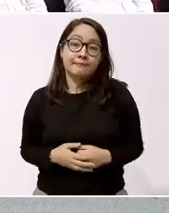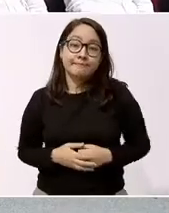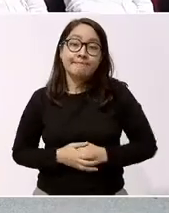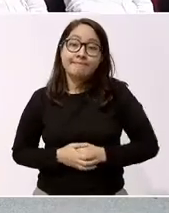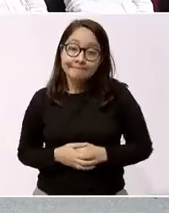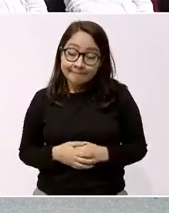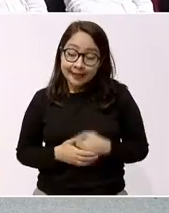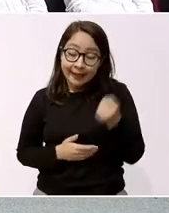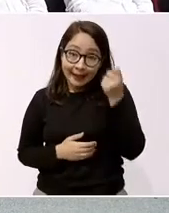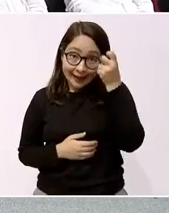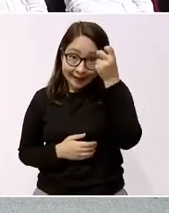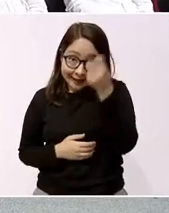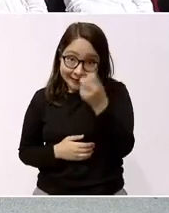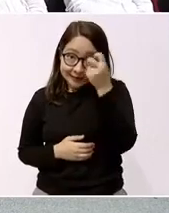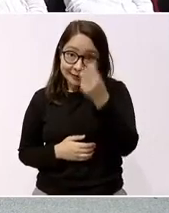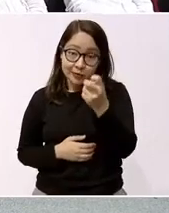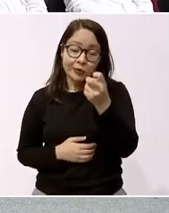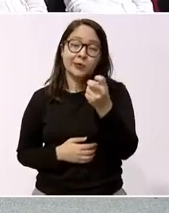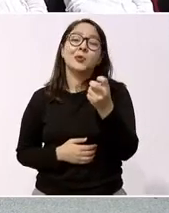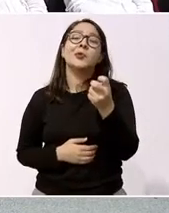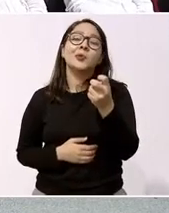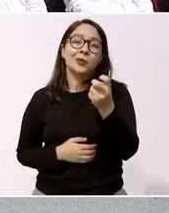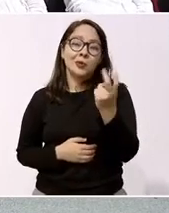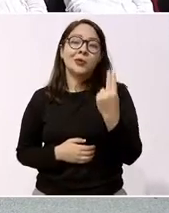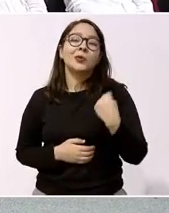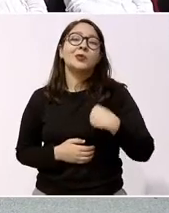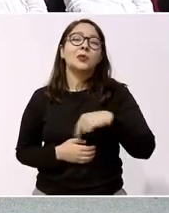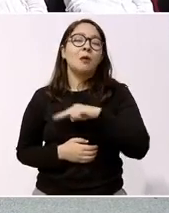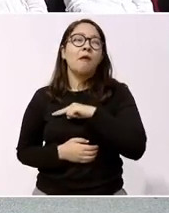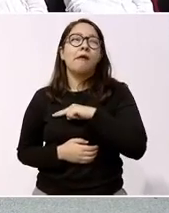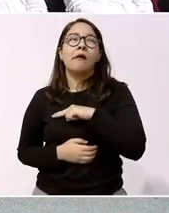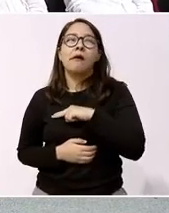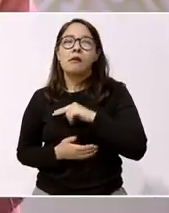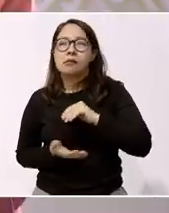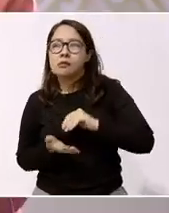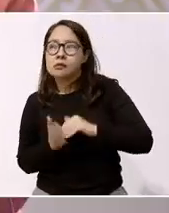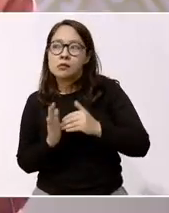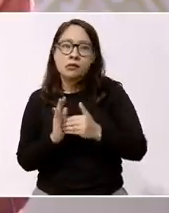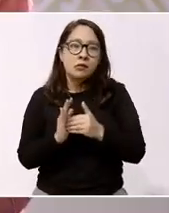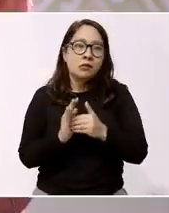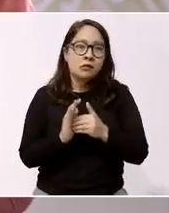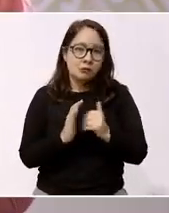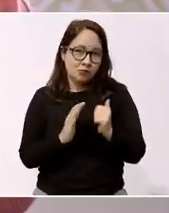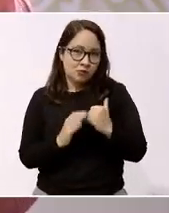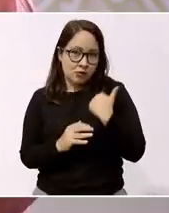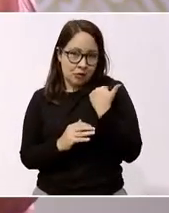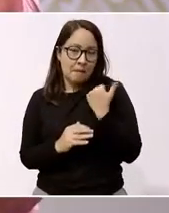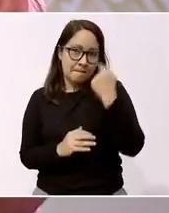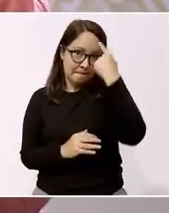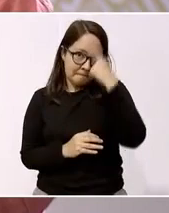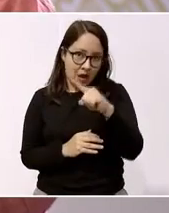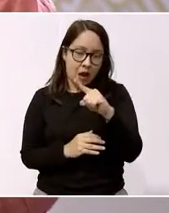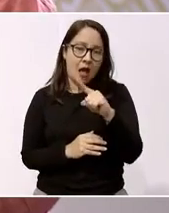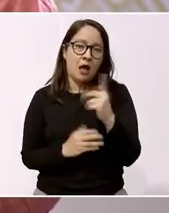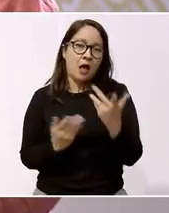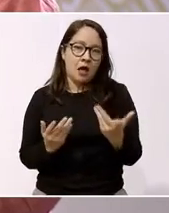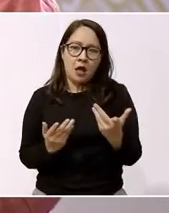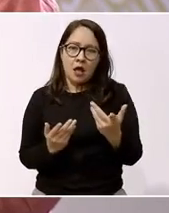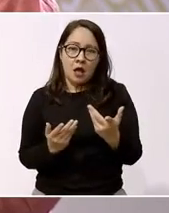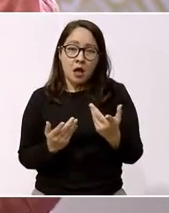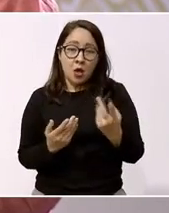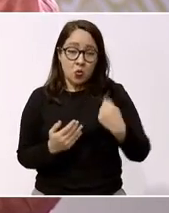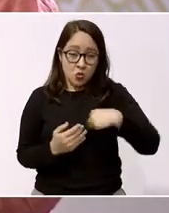Y eso, repito, es lo que impidió el que terminaran de destruir